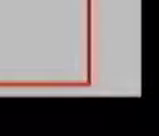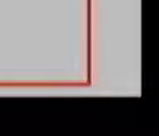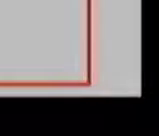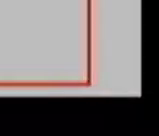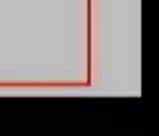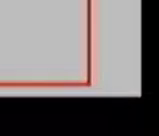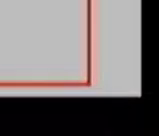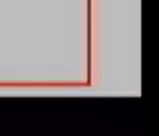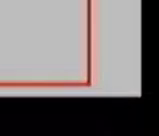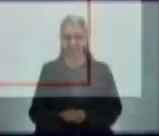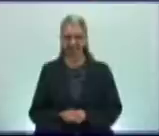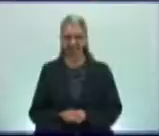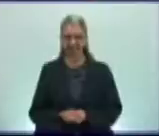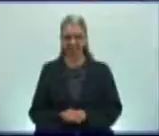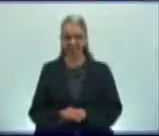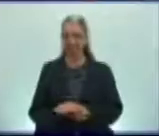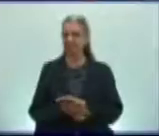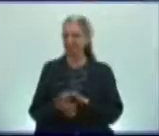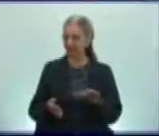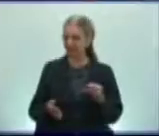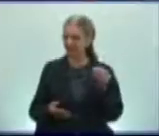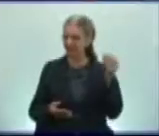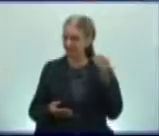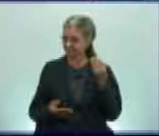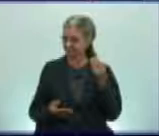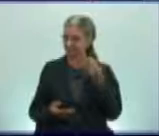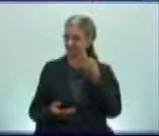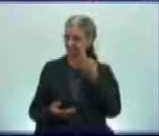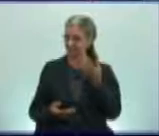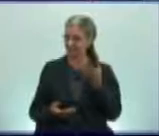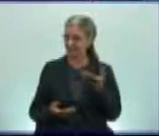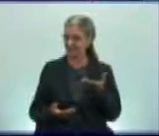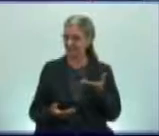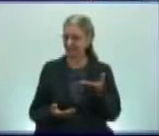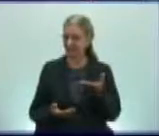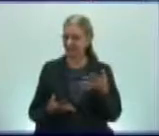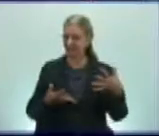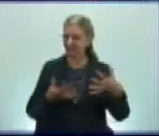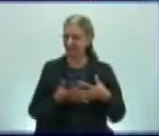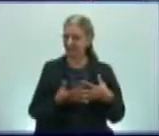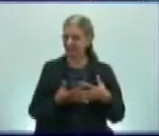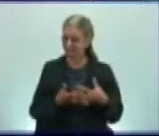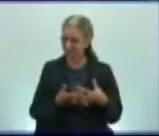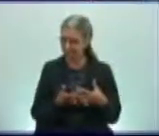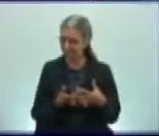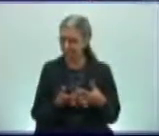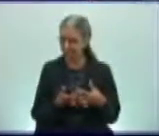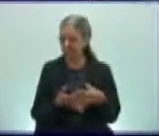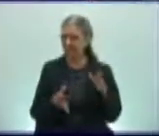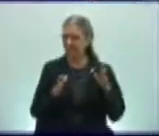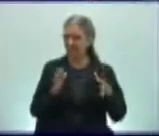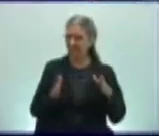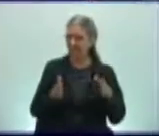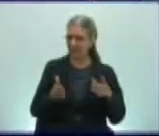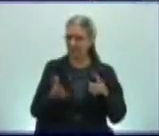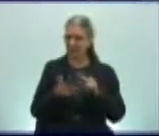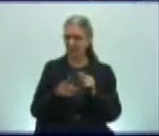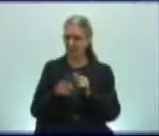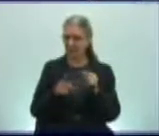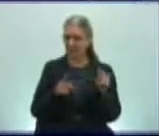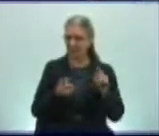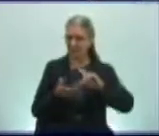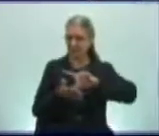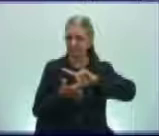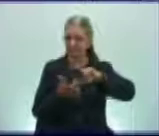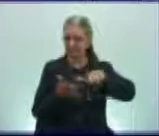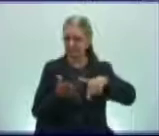¿Ya te diste cuenta? Quizás te hayas percatado que la relación que existe entre la longitud de una circunferencia